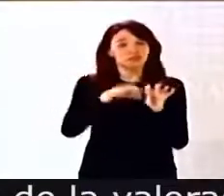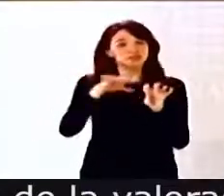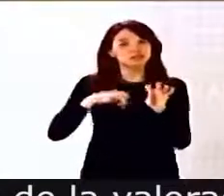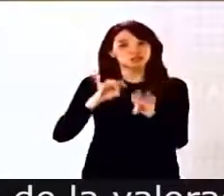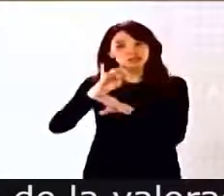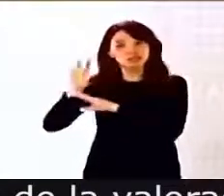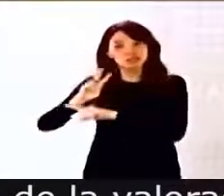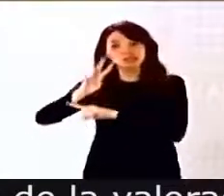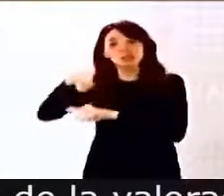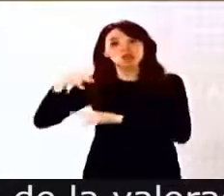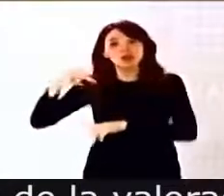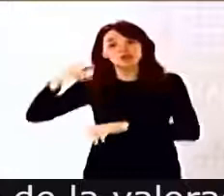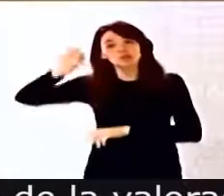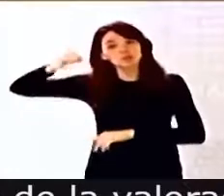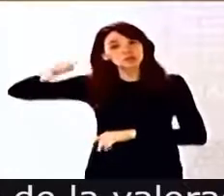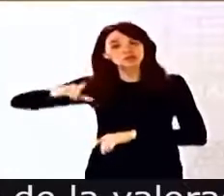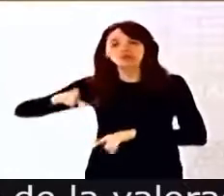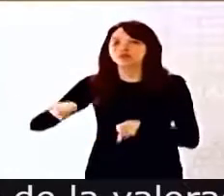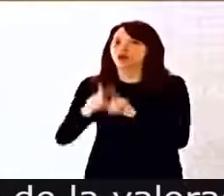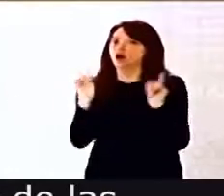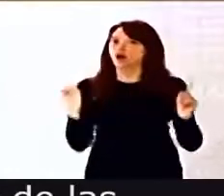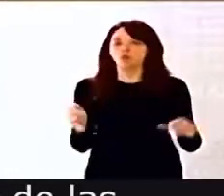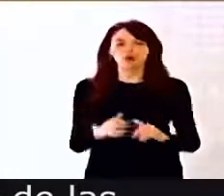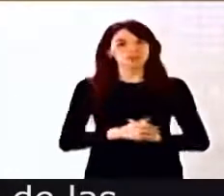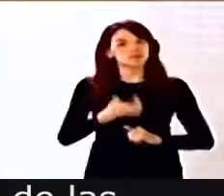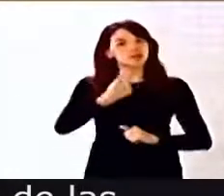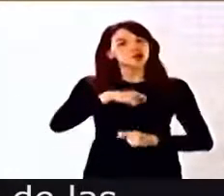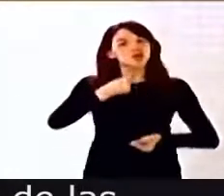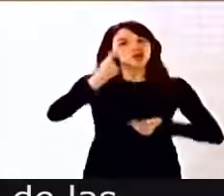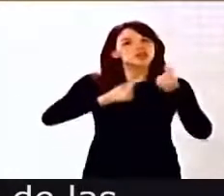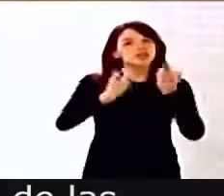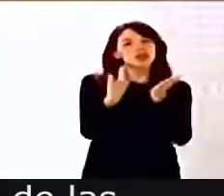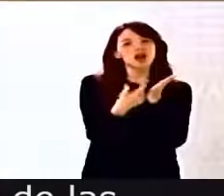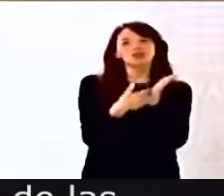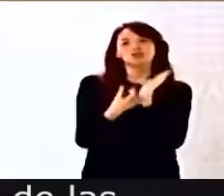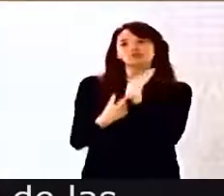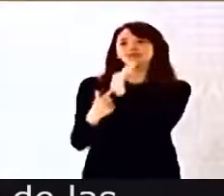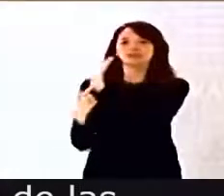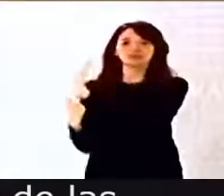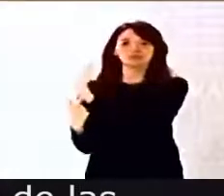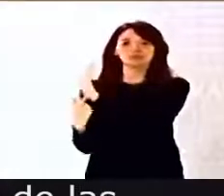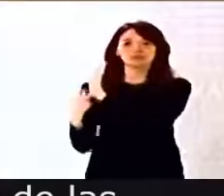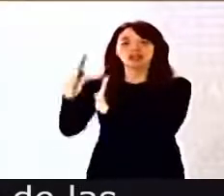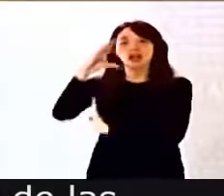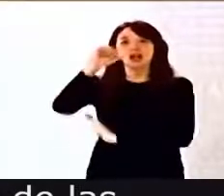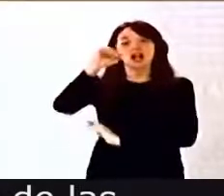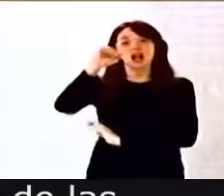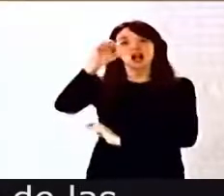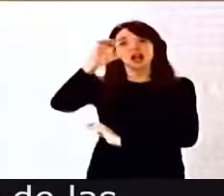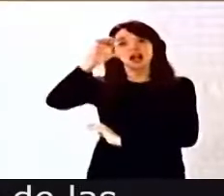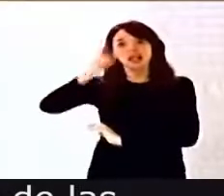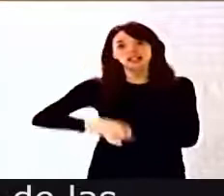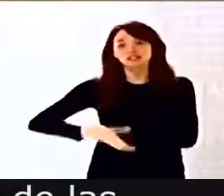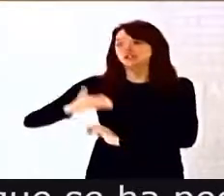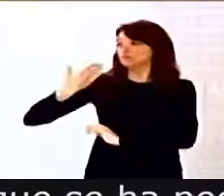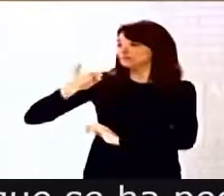comunidades autónomas. Nosotros hemos estado aportando datos que nos ha pedido el CAES hasta ayer a las 7 de la